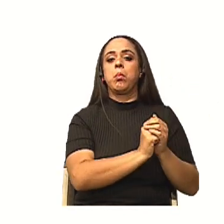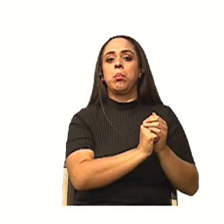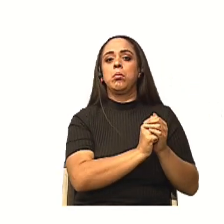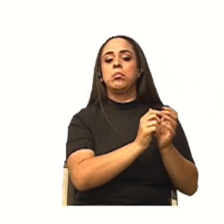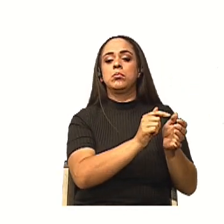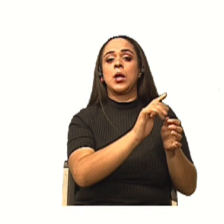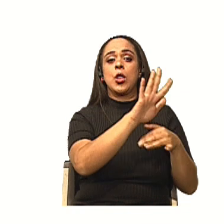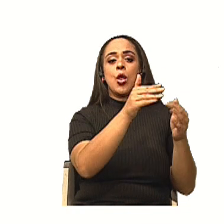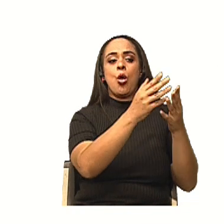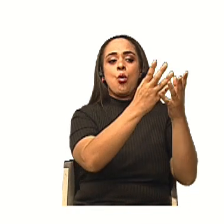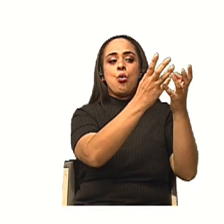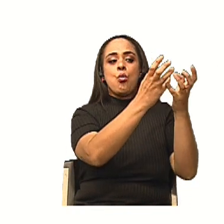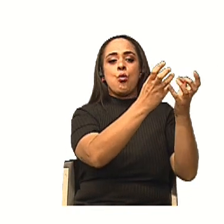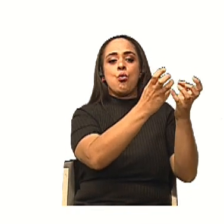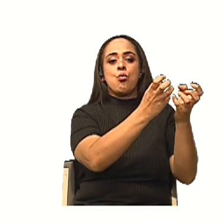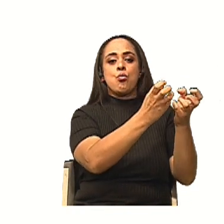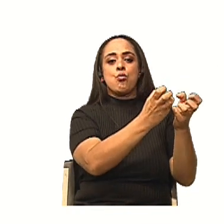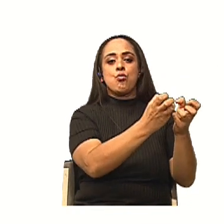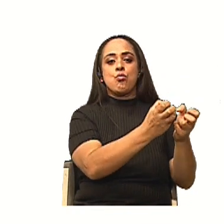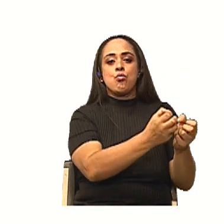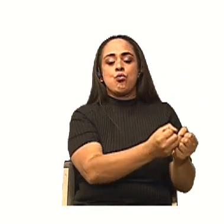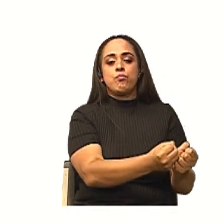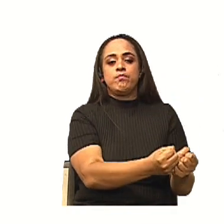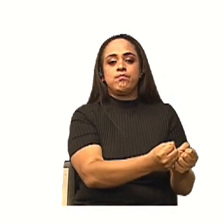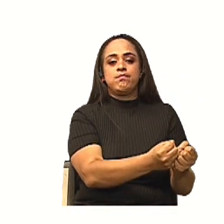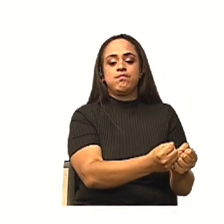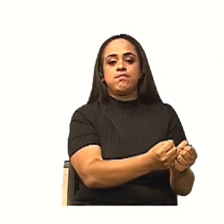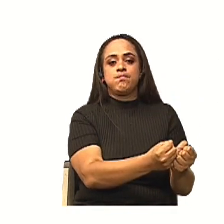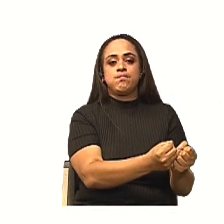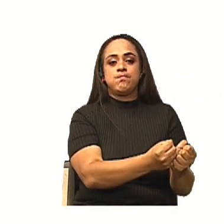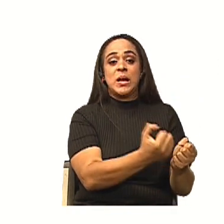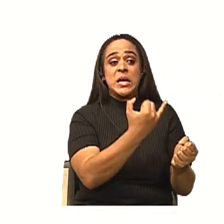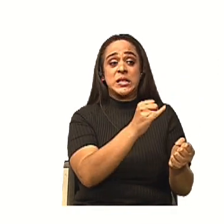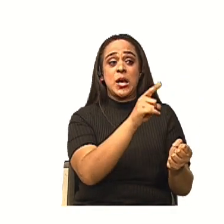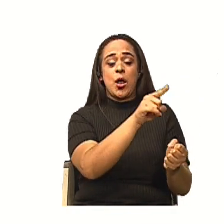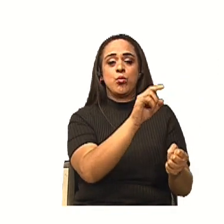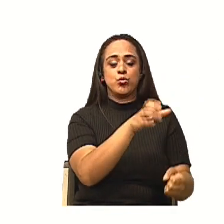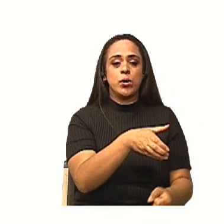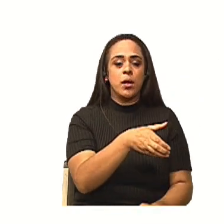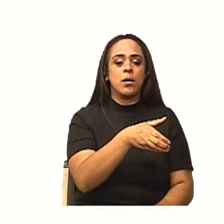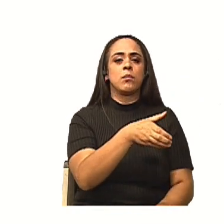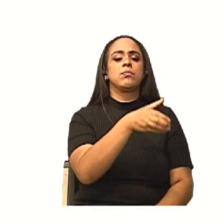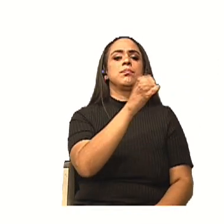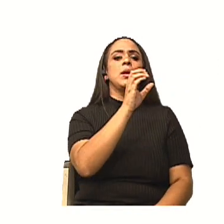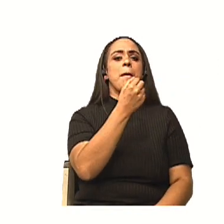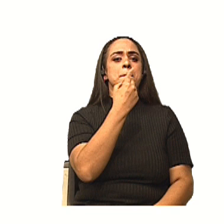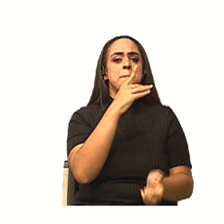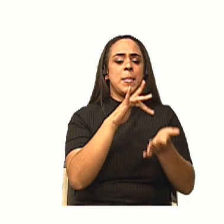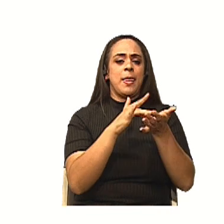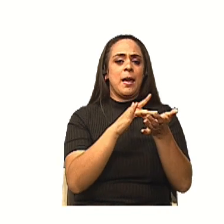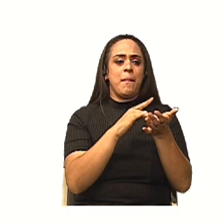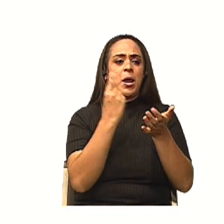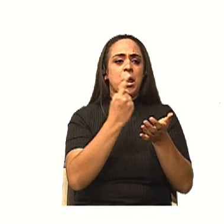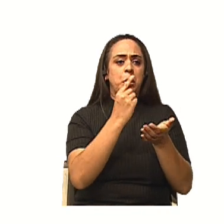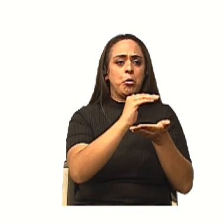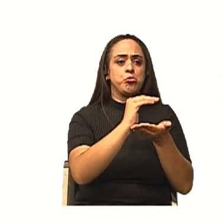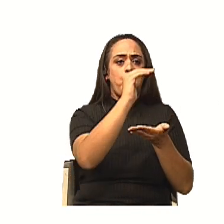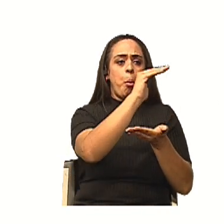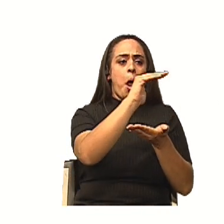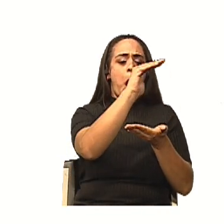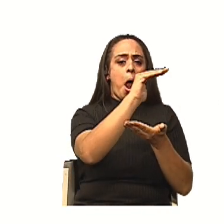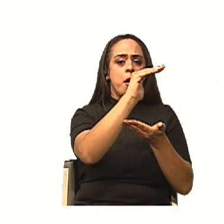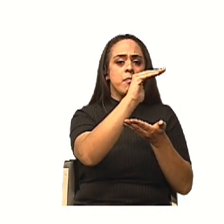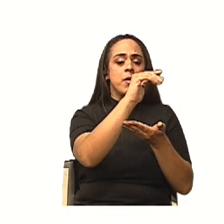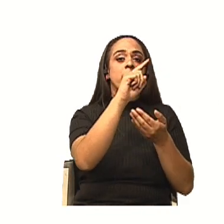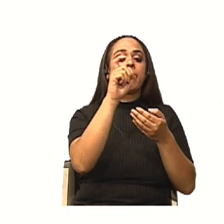la gravedad va a hacer que las partículas se vayan hacia el fondo. Y si ustedes llegan a tomar ese medicamento, de ahí se toman solo la parte de arriba y